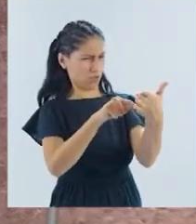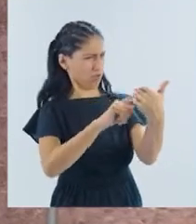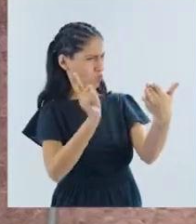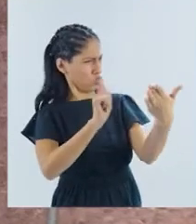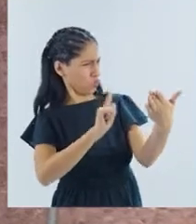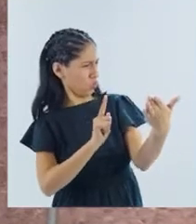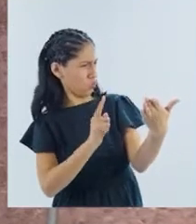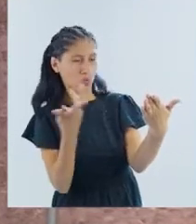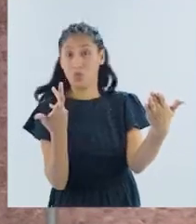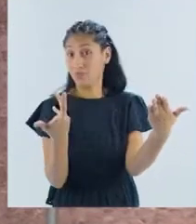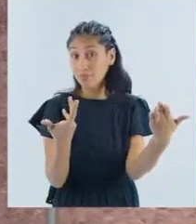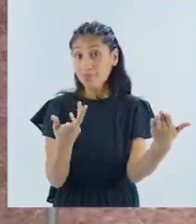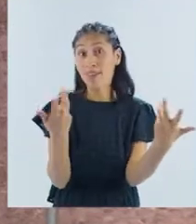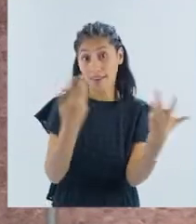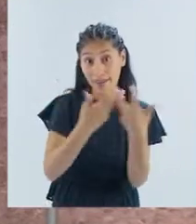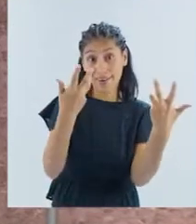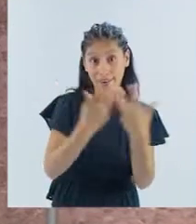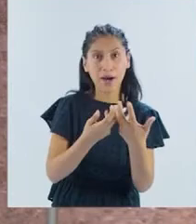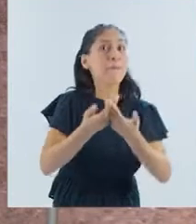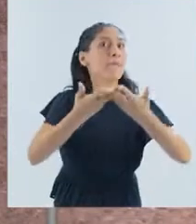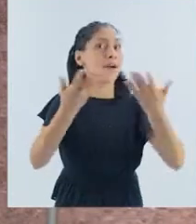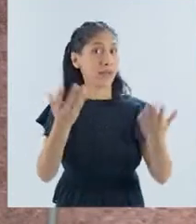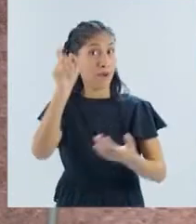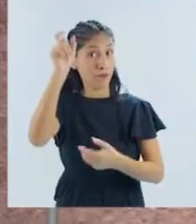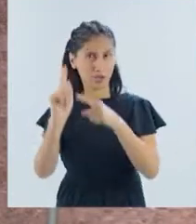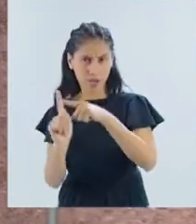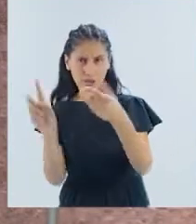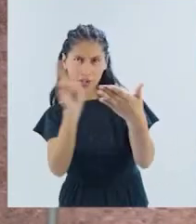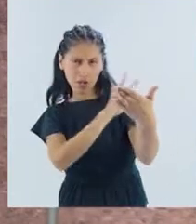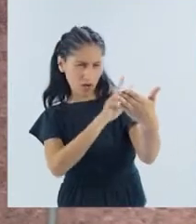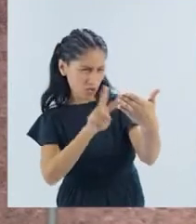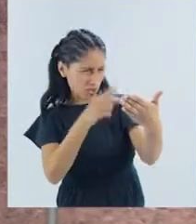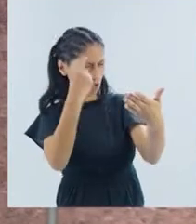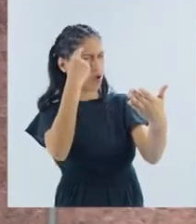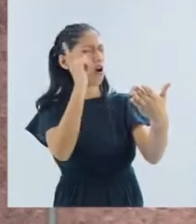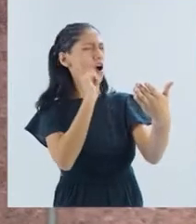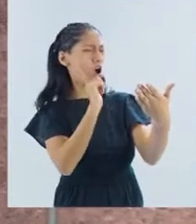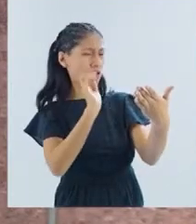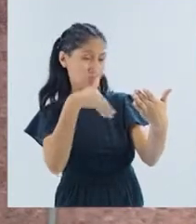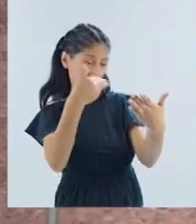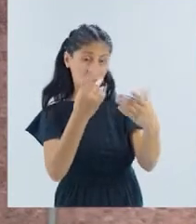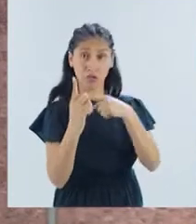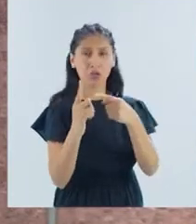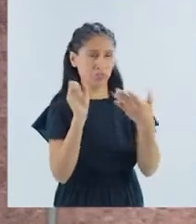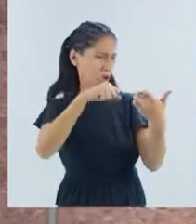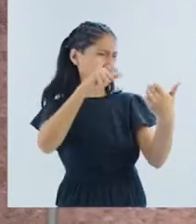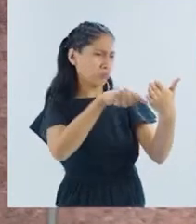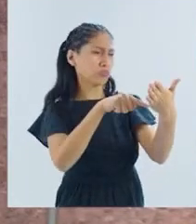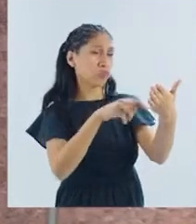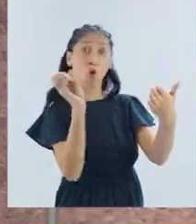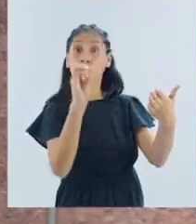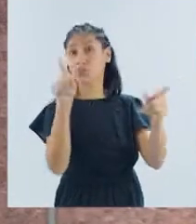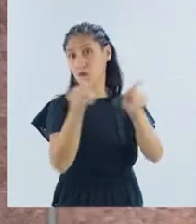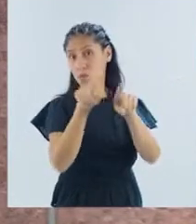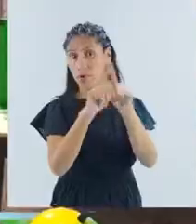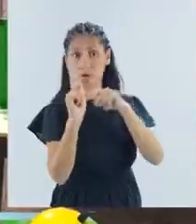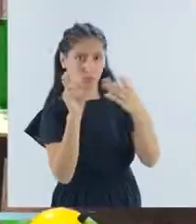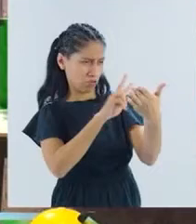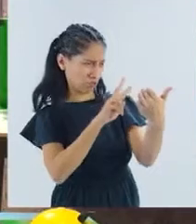texto. Con esas razones, se pretende persuadir al lector para que adopte una posición a favor o en